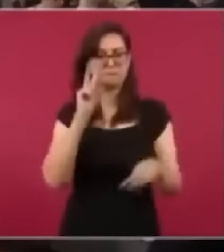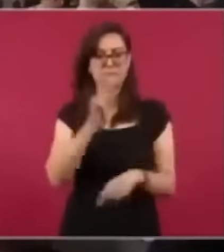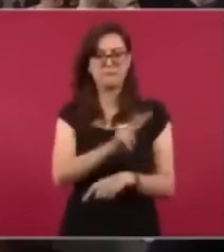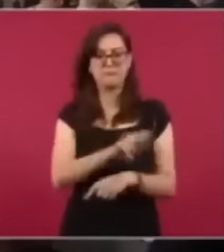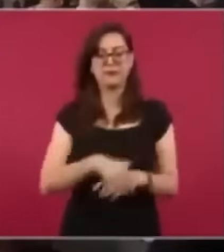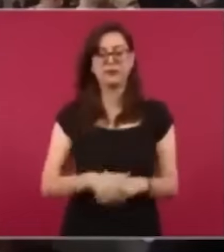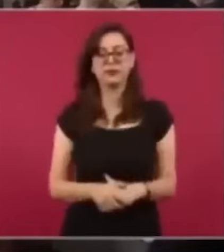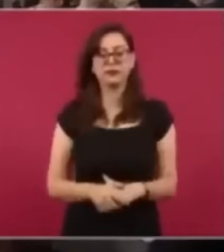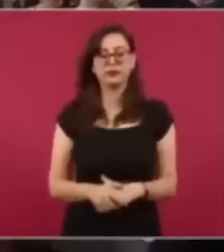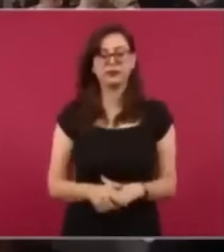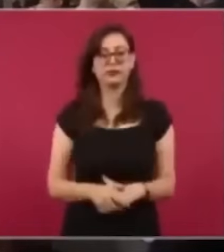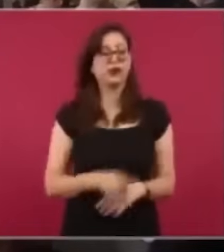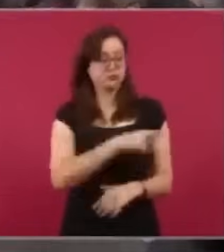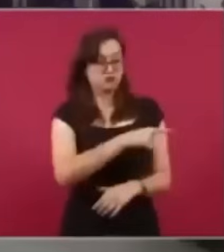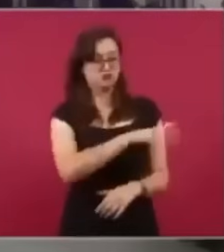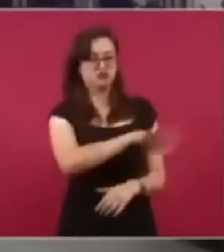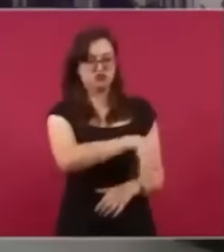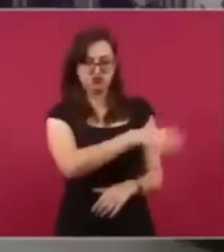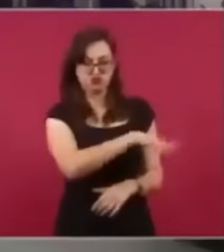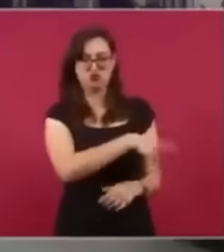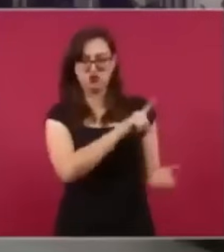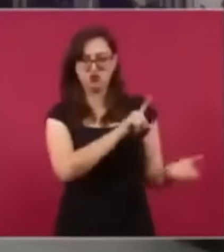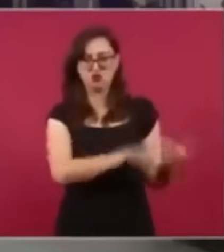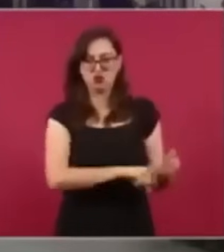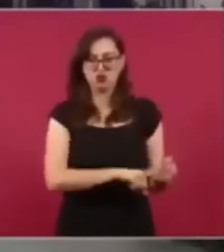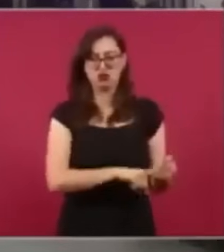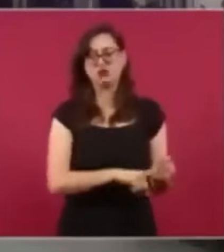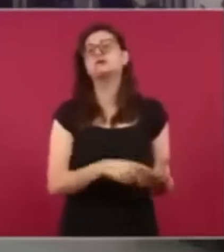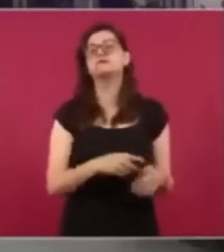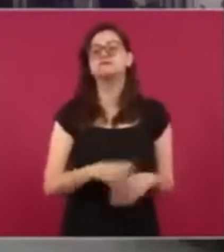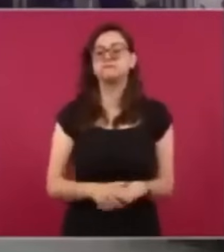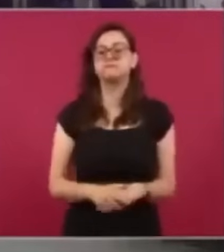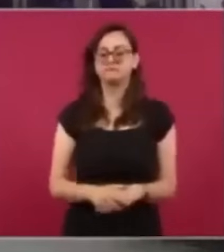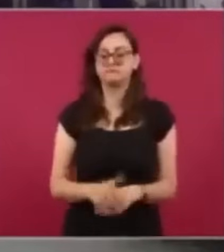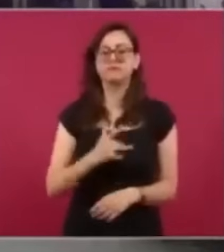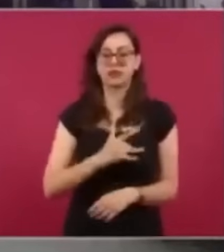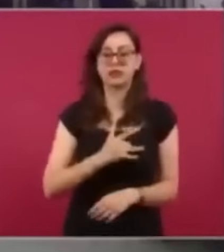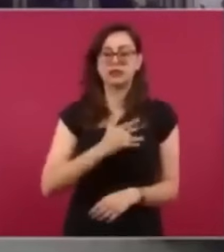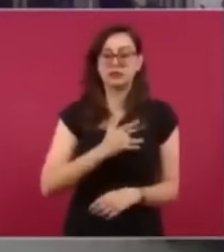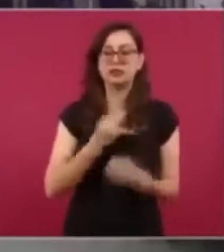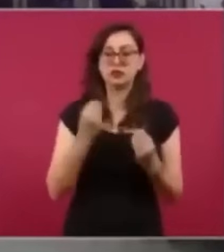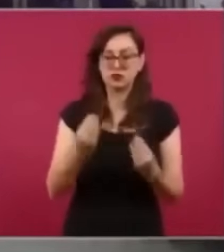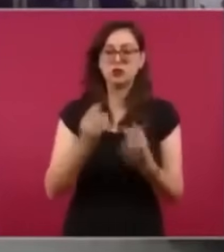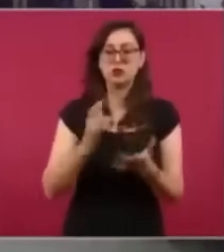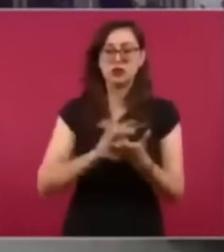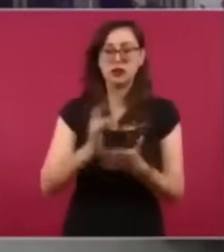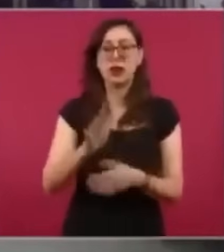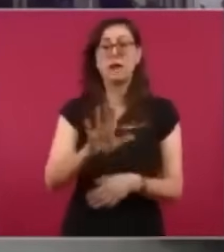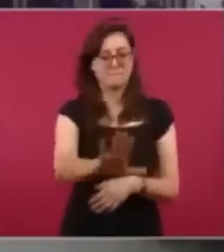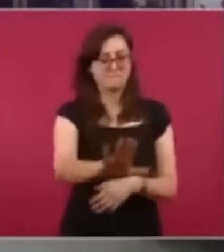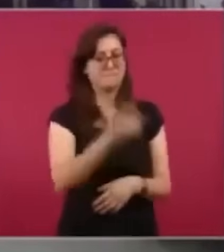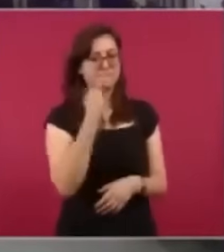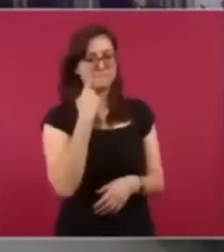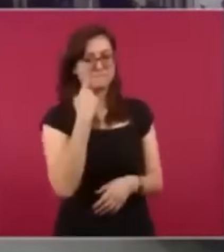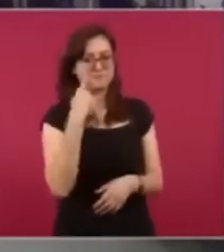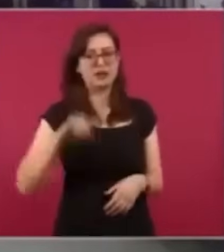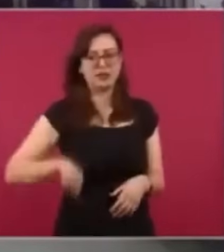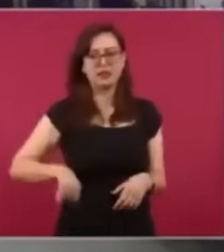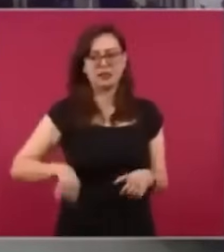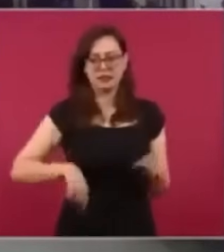Presidente, si quiere, mientras tanto, bueno, le agradezco que nos haya mostrado esto. Mira, esto es que es muy interesante